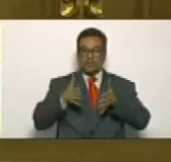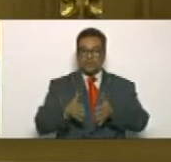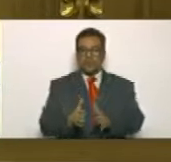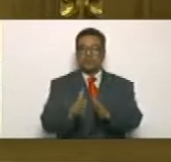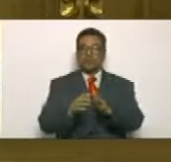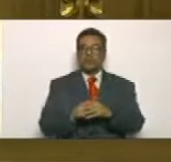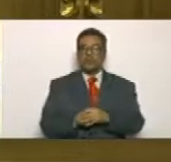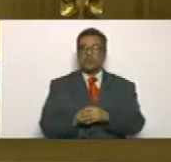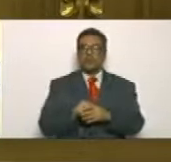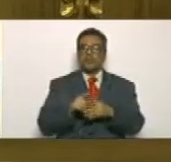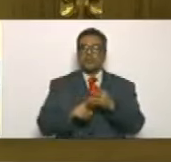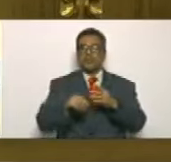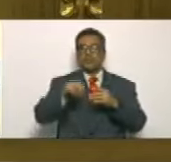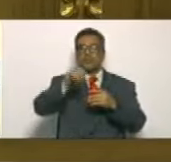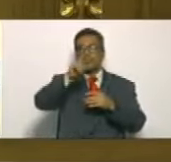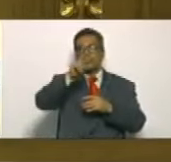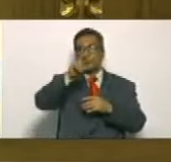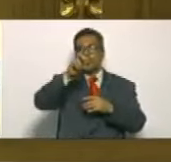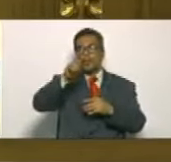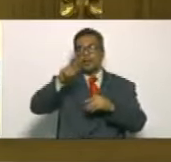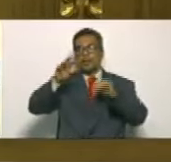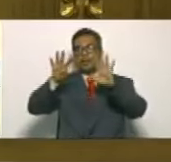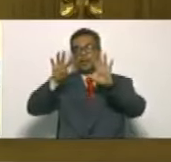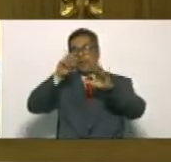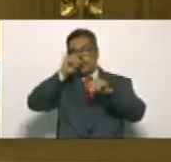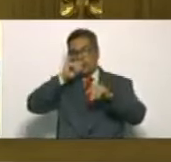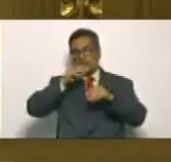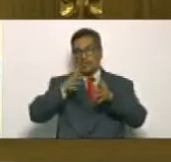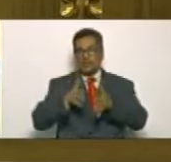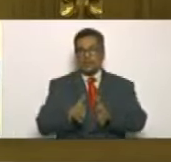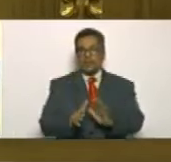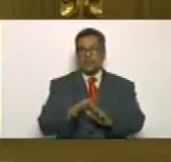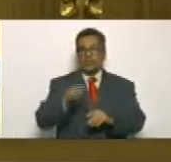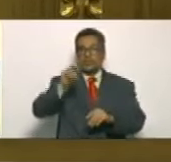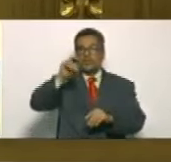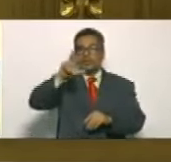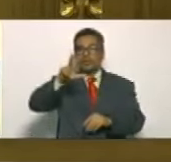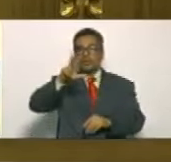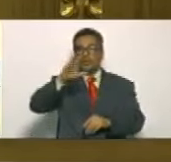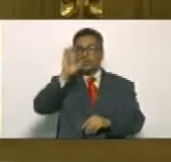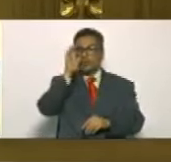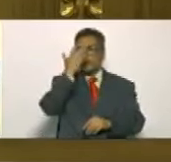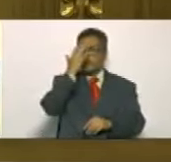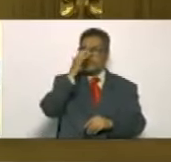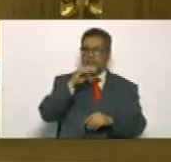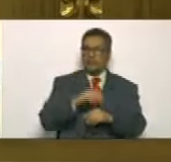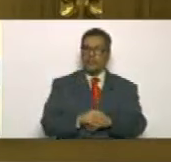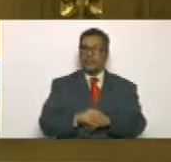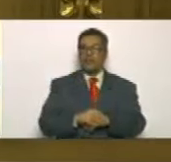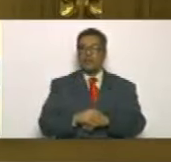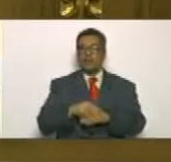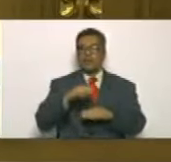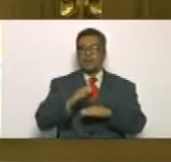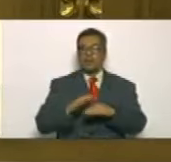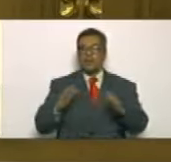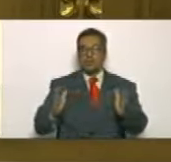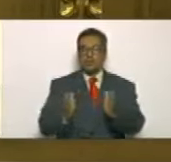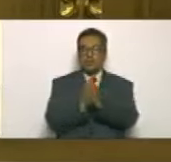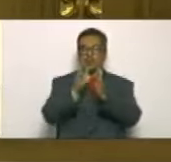nacimiento hace 229 años, aquel 3 de febrero en la ciudad de